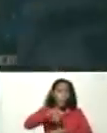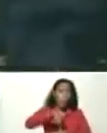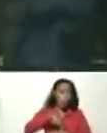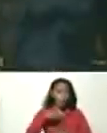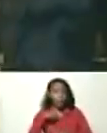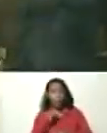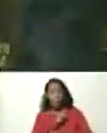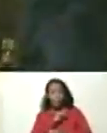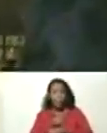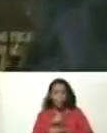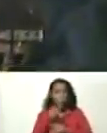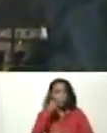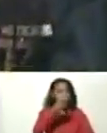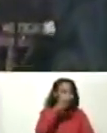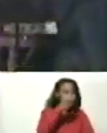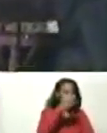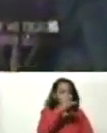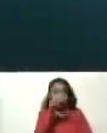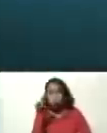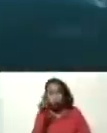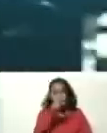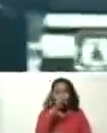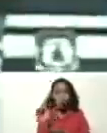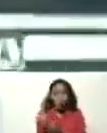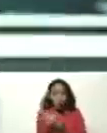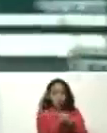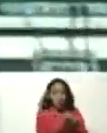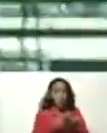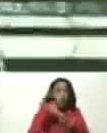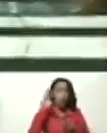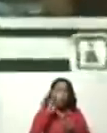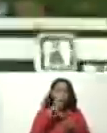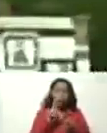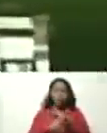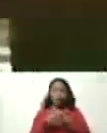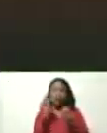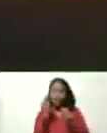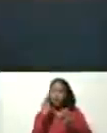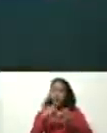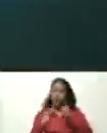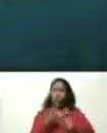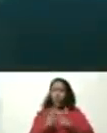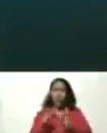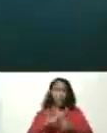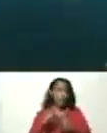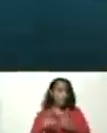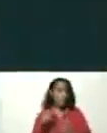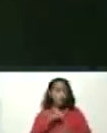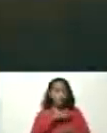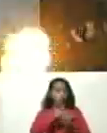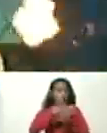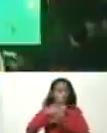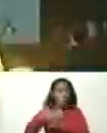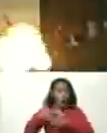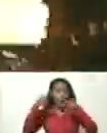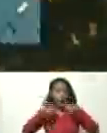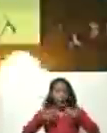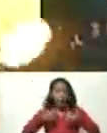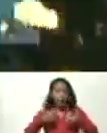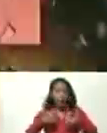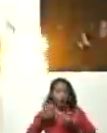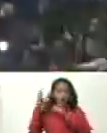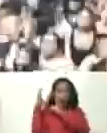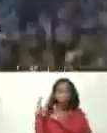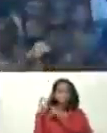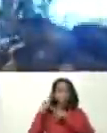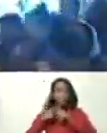hoy a supervisar la recolección de la basura, muchas cosas. Entonces nos compartimos aquí las cargas,